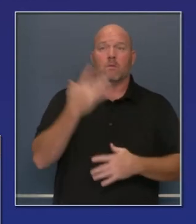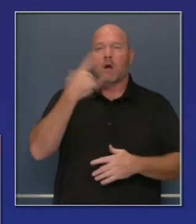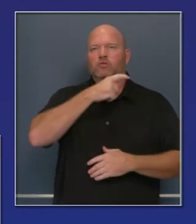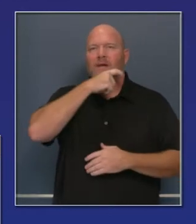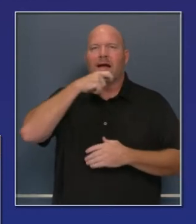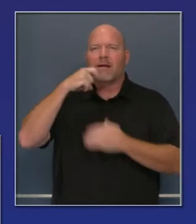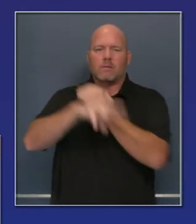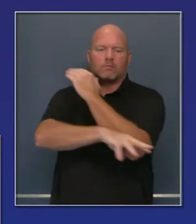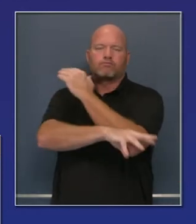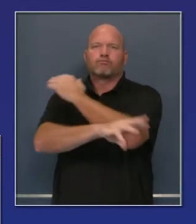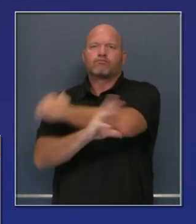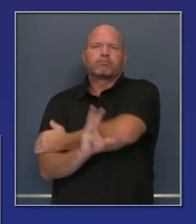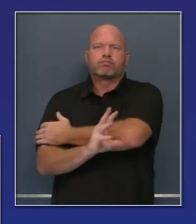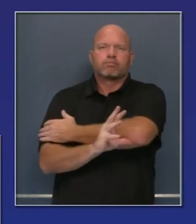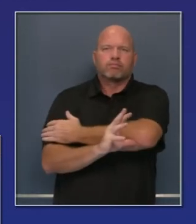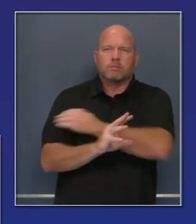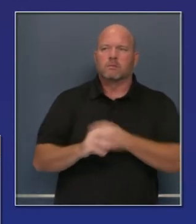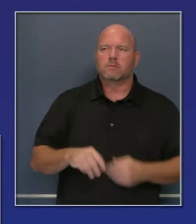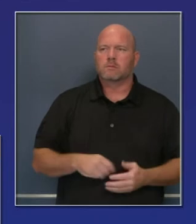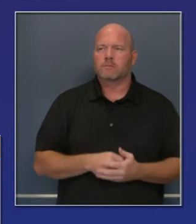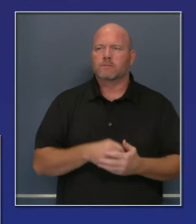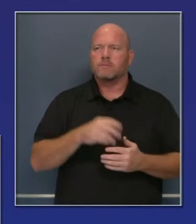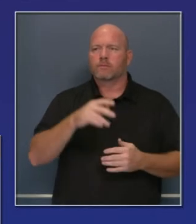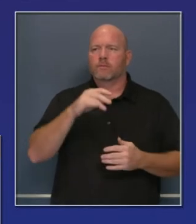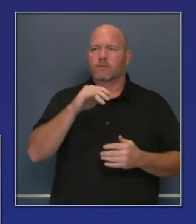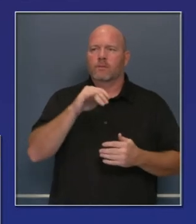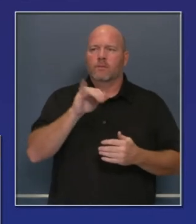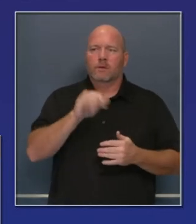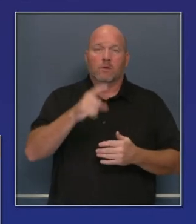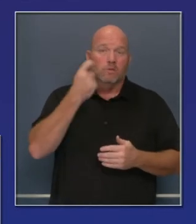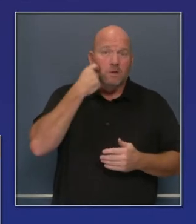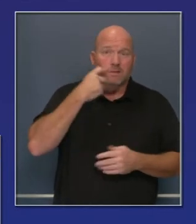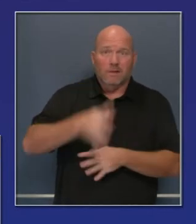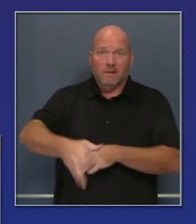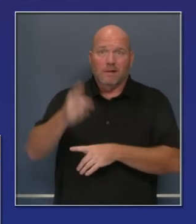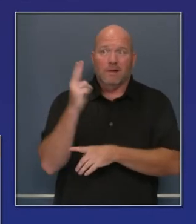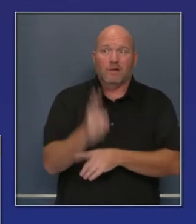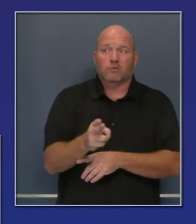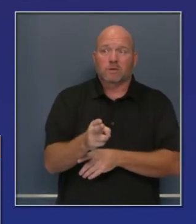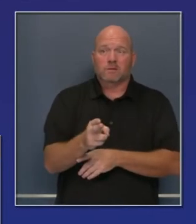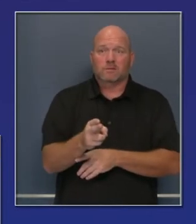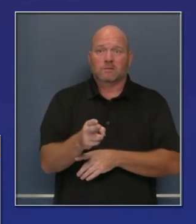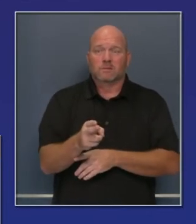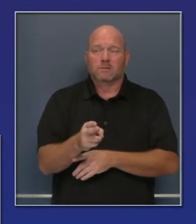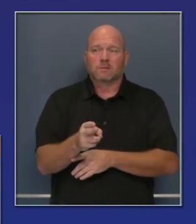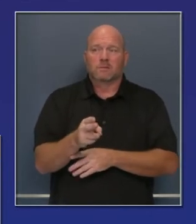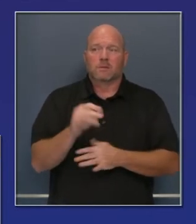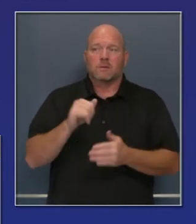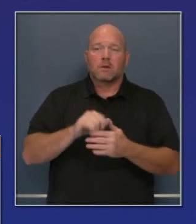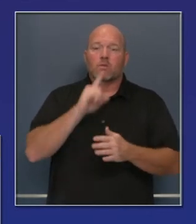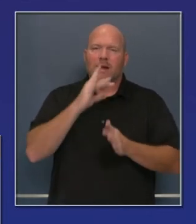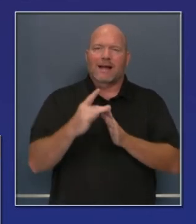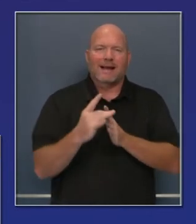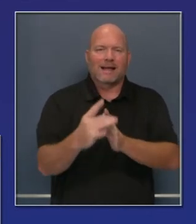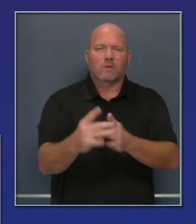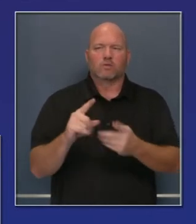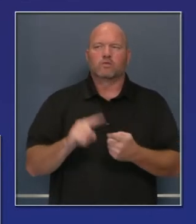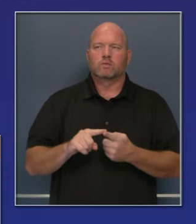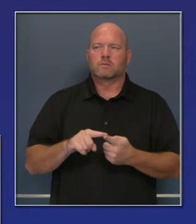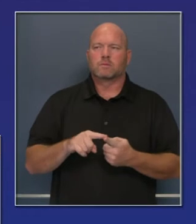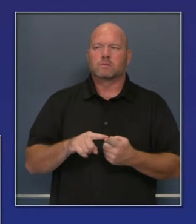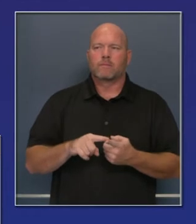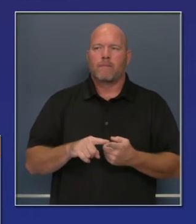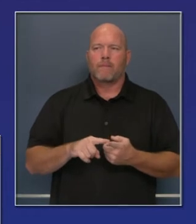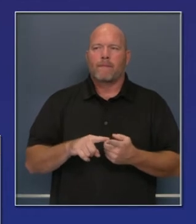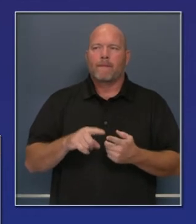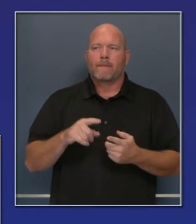árboles secos que cayeron debido a estas sequías sin precedente históricas que resultaron